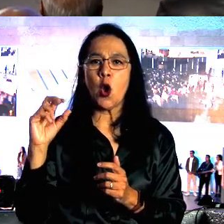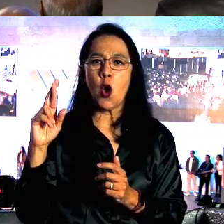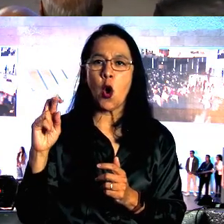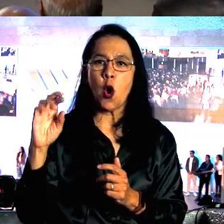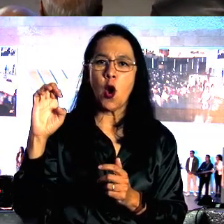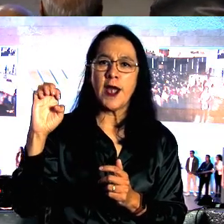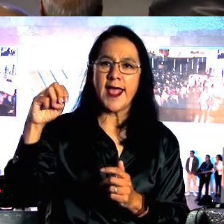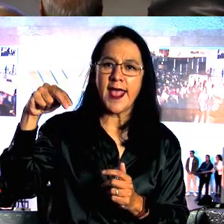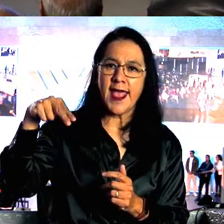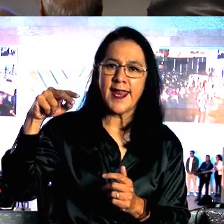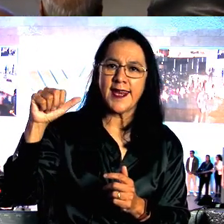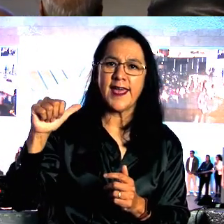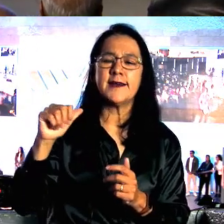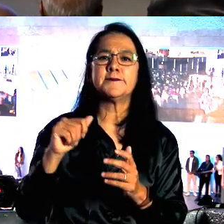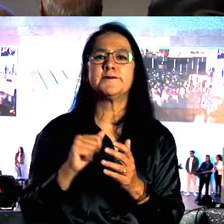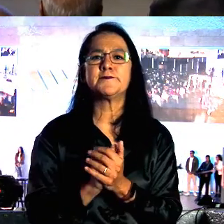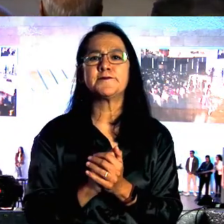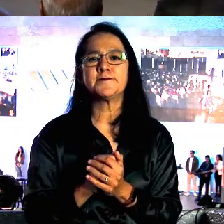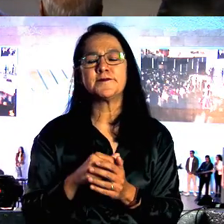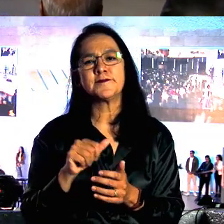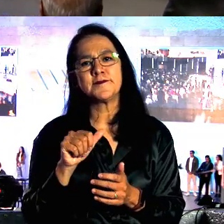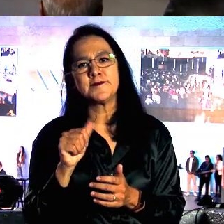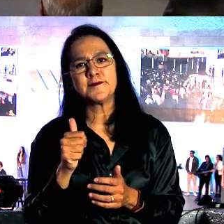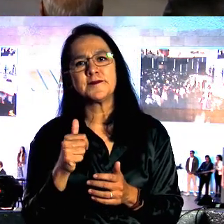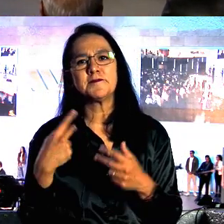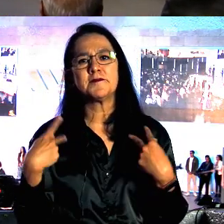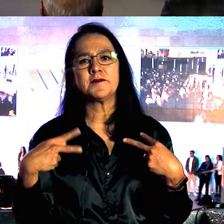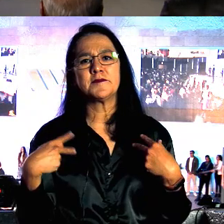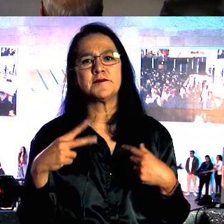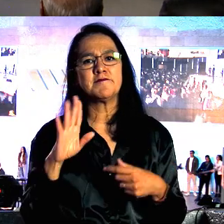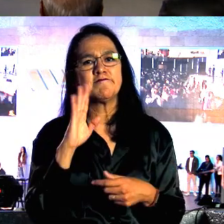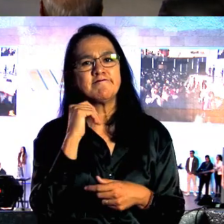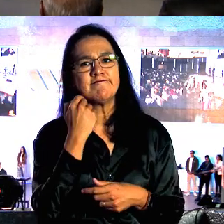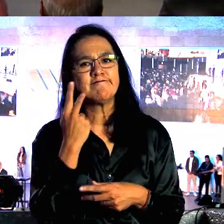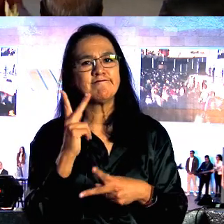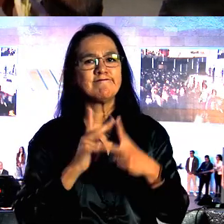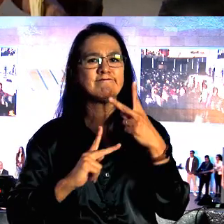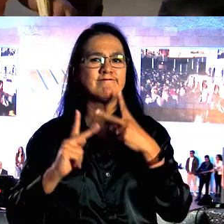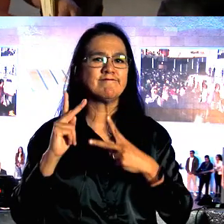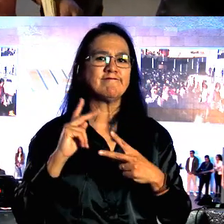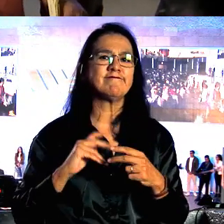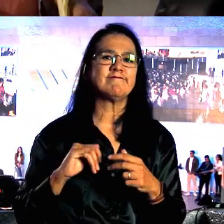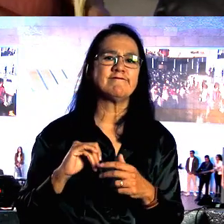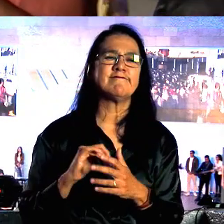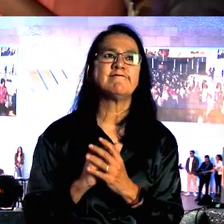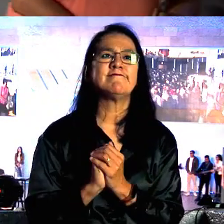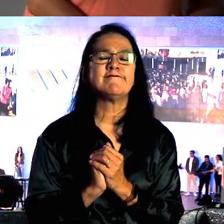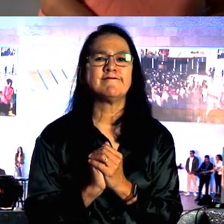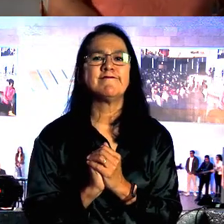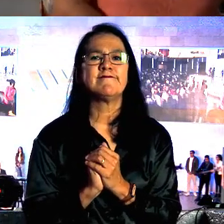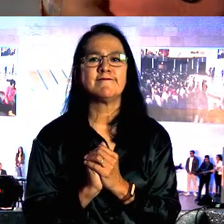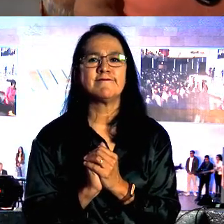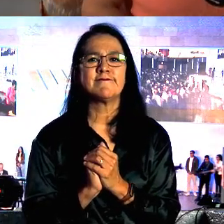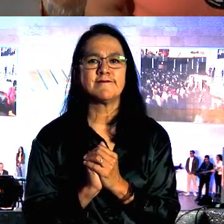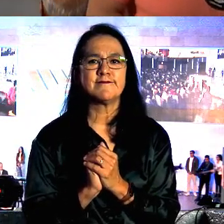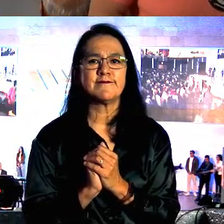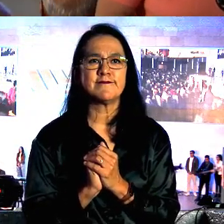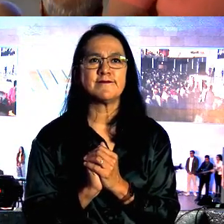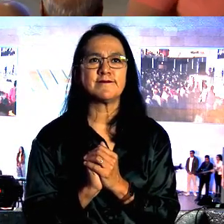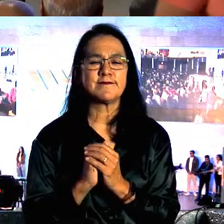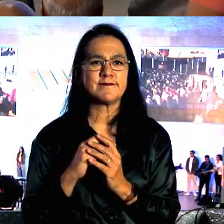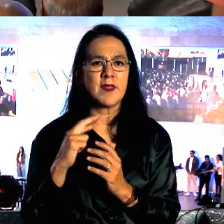bendiga Lorena alguien más viene quiere venir con Asela y con Lorena con Lorena y Asela rápidamente para